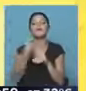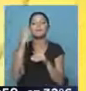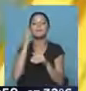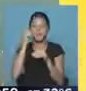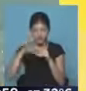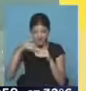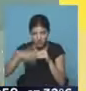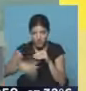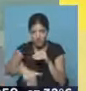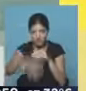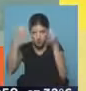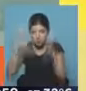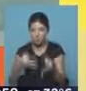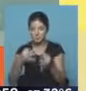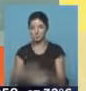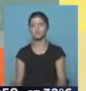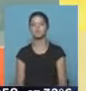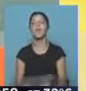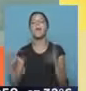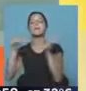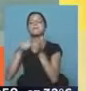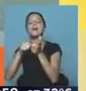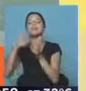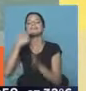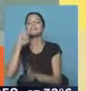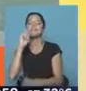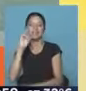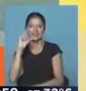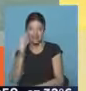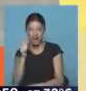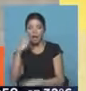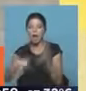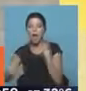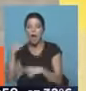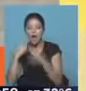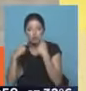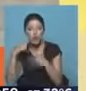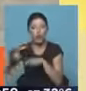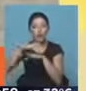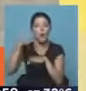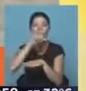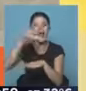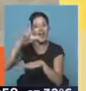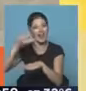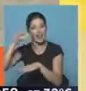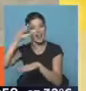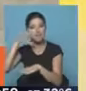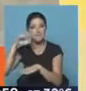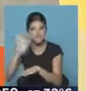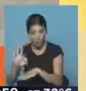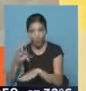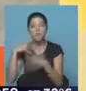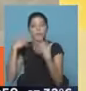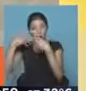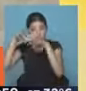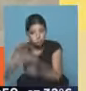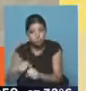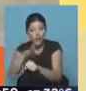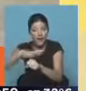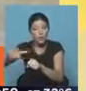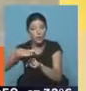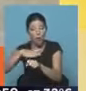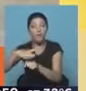diciembre. Siria. El gobierno avanza en el control de Alepo. En su gran ofensiva para retomar el control total de la segunda ciudad